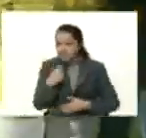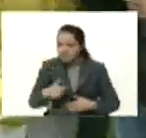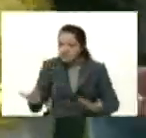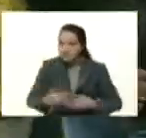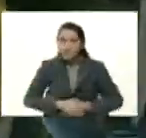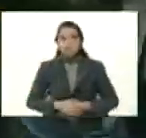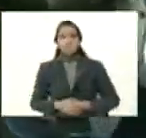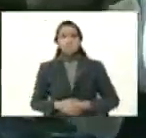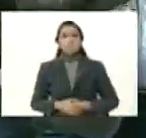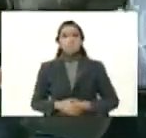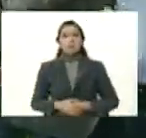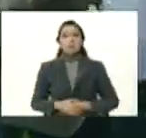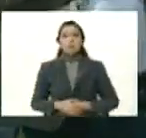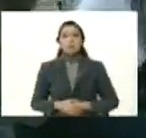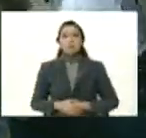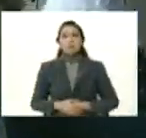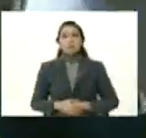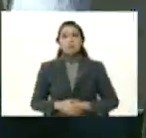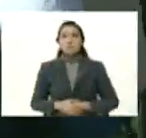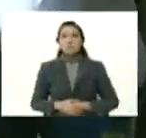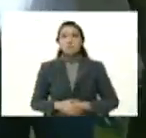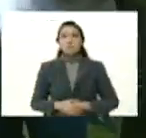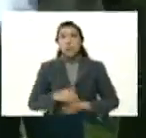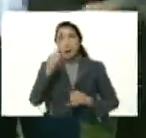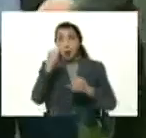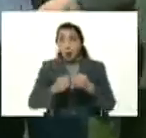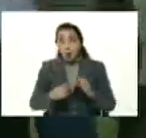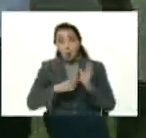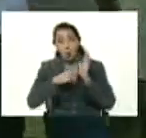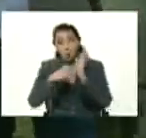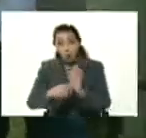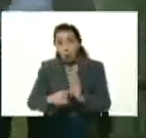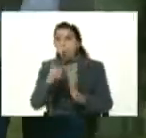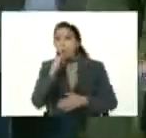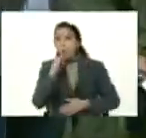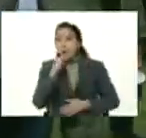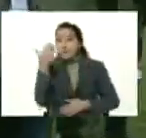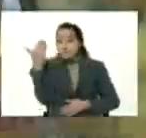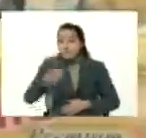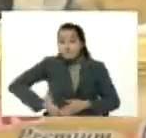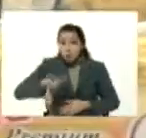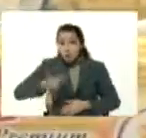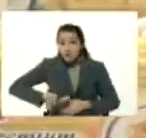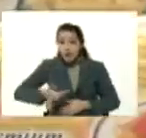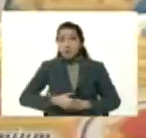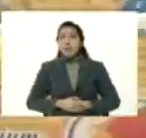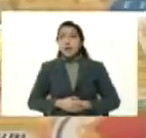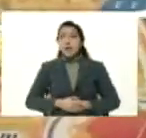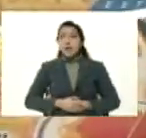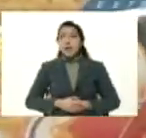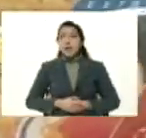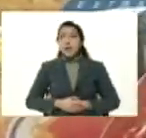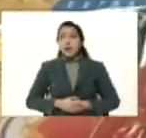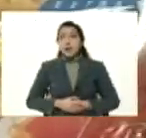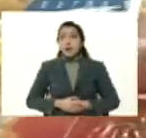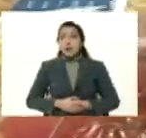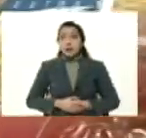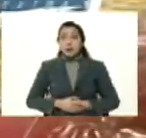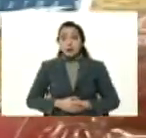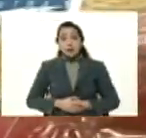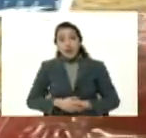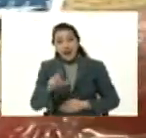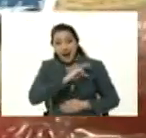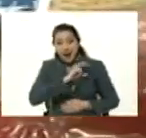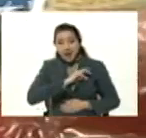Sánchez? Presidente, queríamos darle por último una noticia de, vamos, de los cauchos. Allá. Que en los cauchos tenemos, pasamos de en el mes de enero